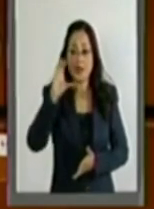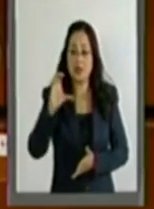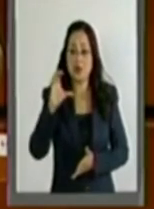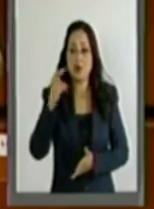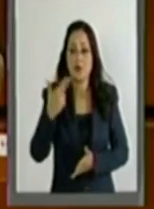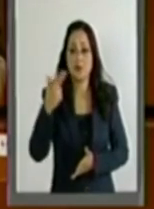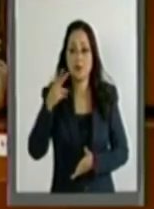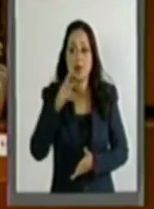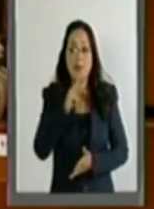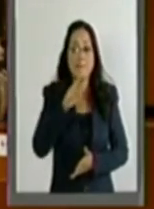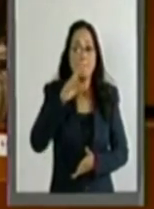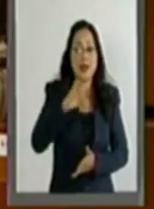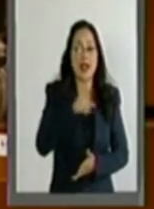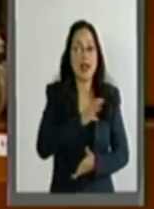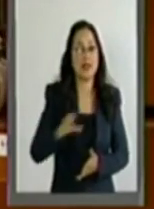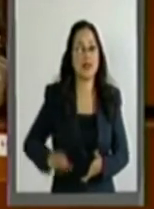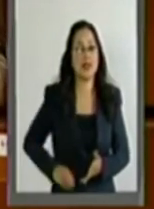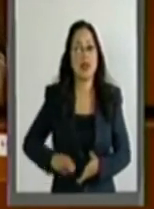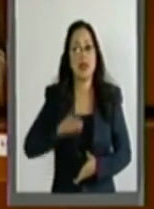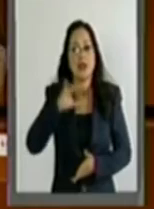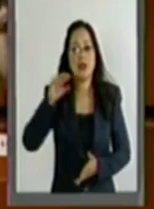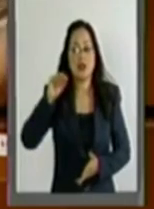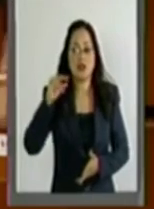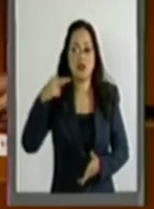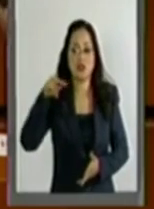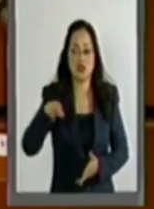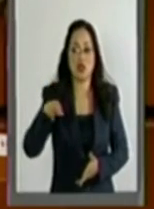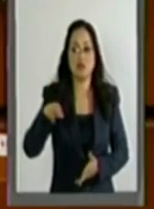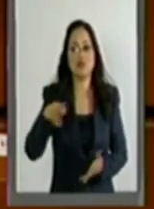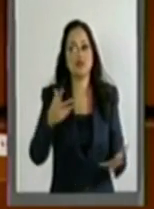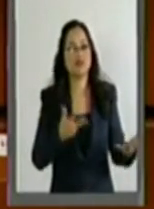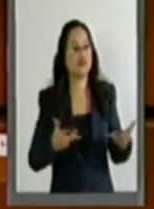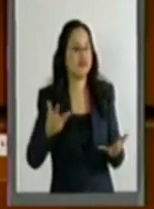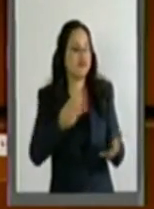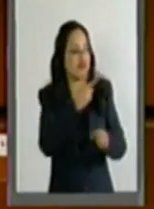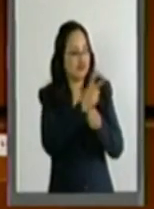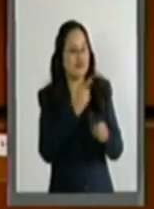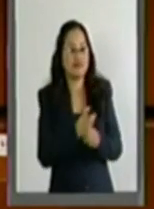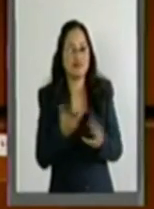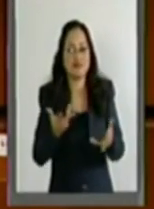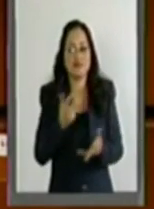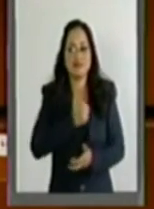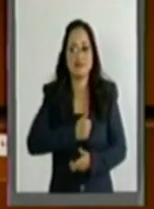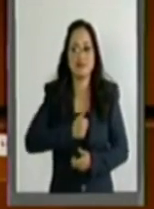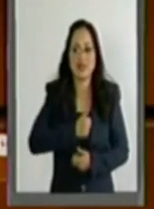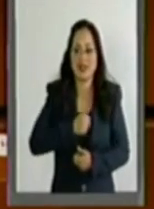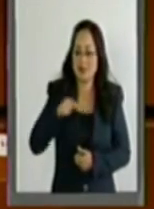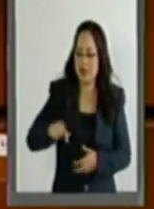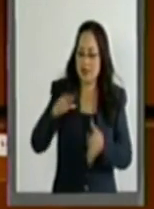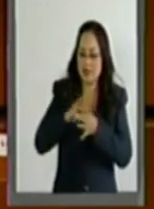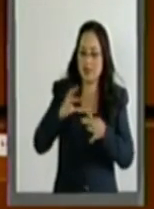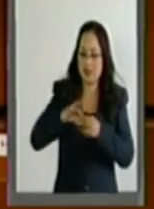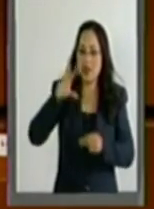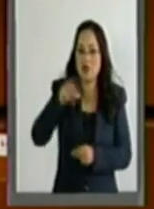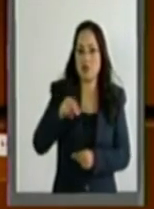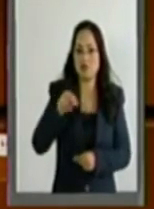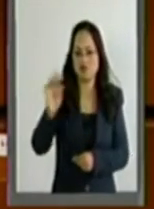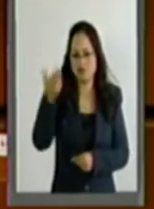al precandidato republicano John McCain. Y lástima que no se dijo aquí, pero